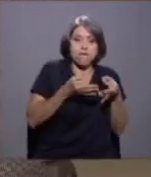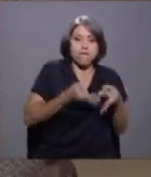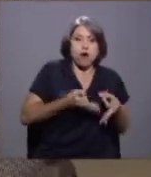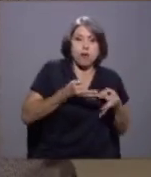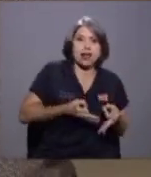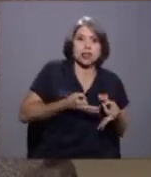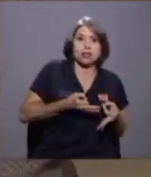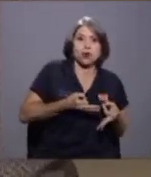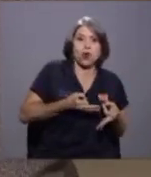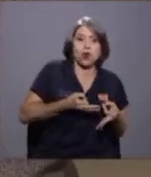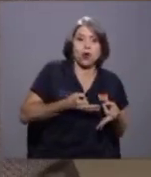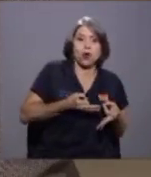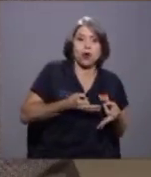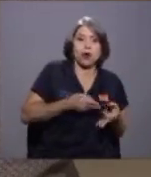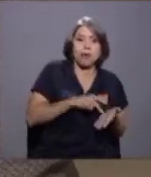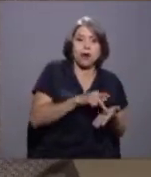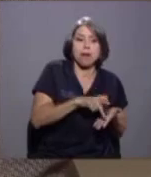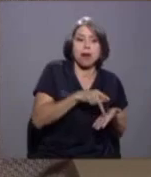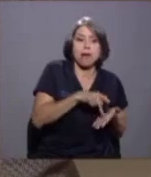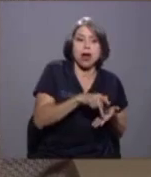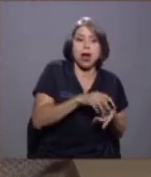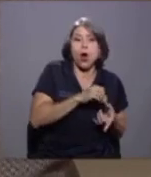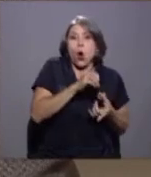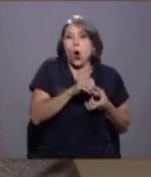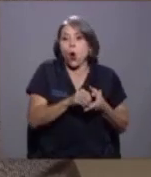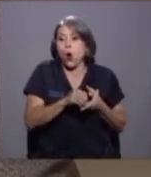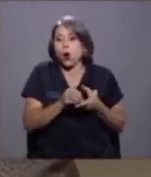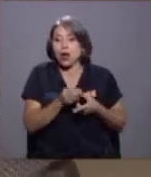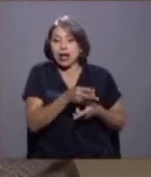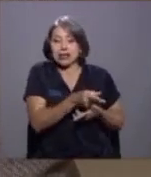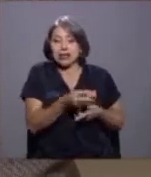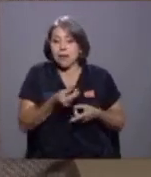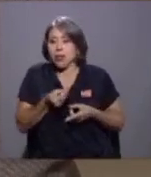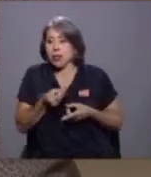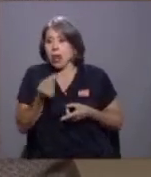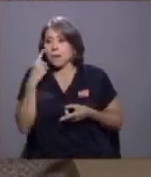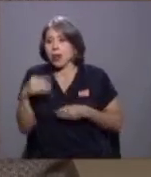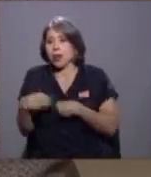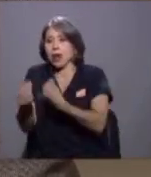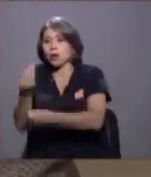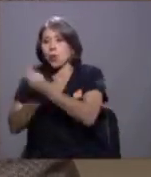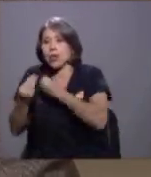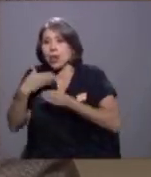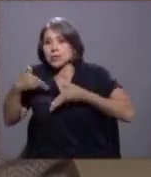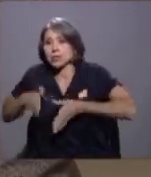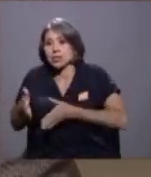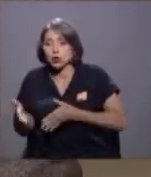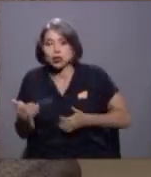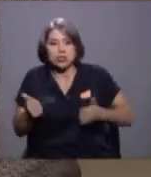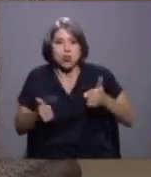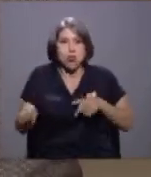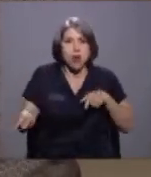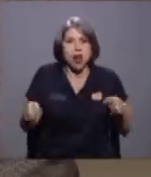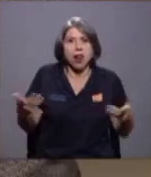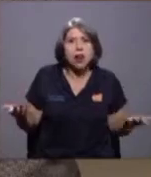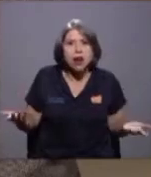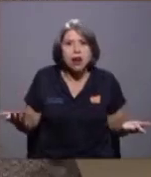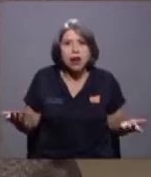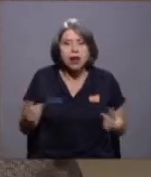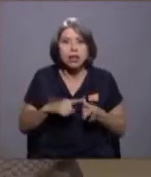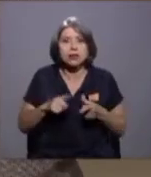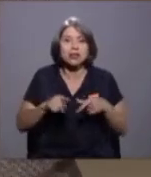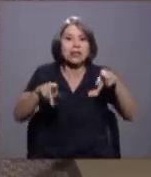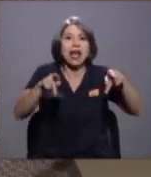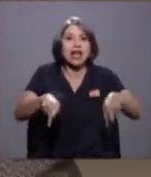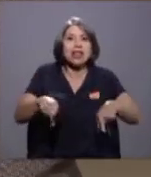pongo comida sobre la mesa de mis chiquitos? ¿Verdad? Y en esa elección, la gente dice, no, pues si el